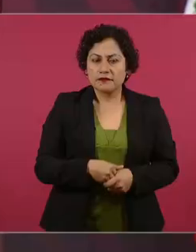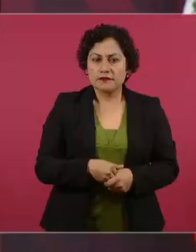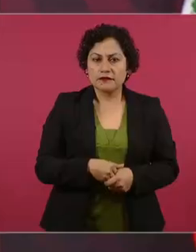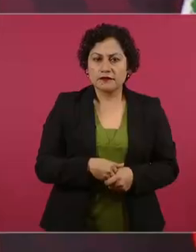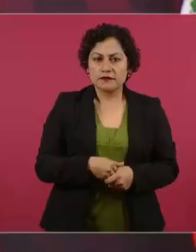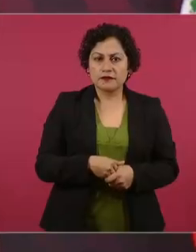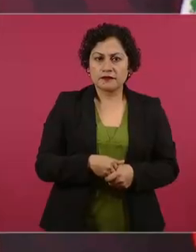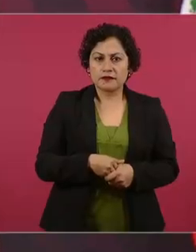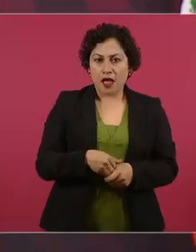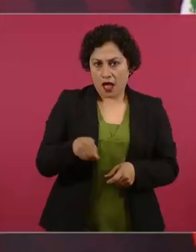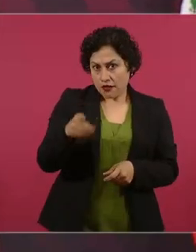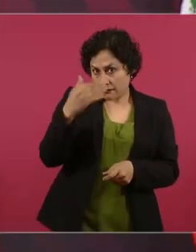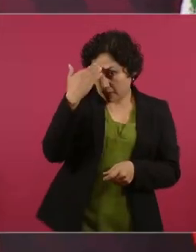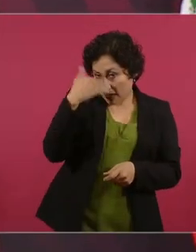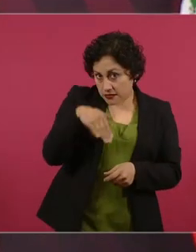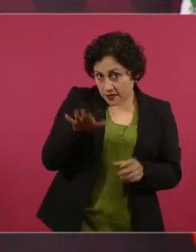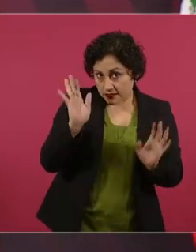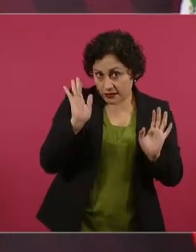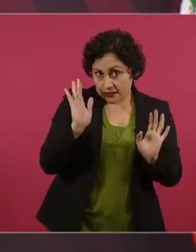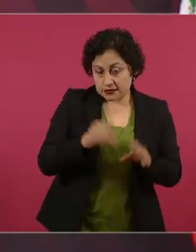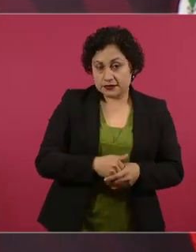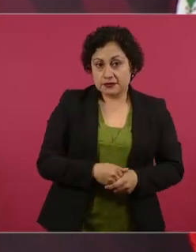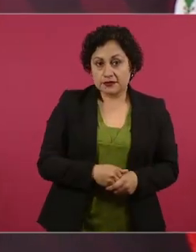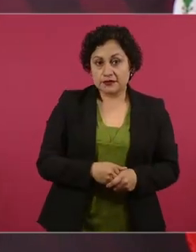298. Ah, ya lo sabes tú.